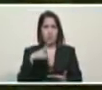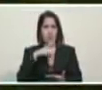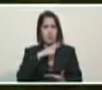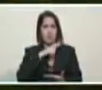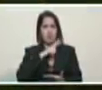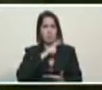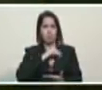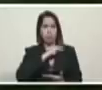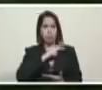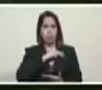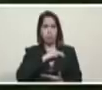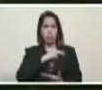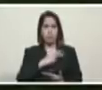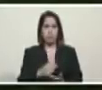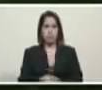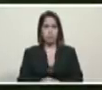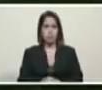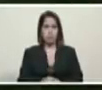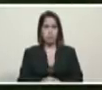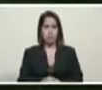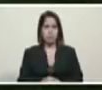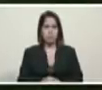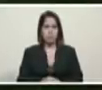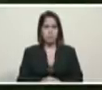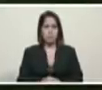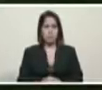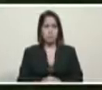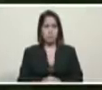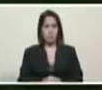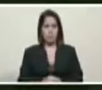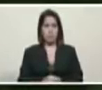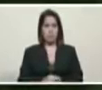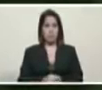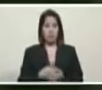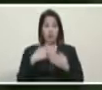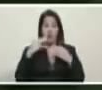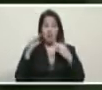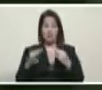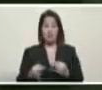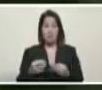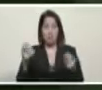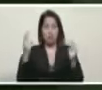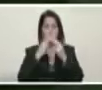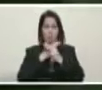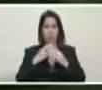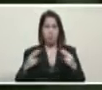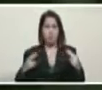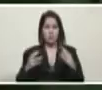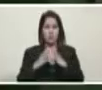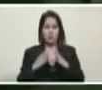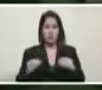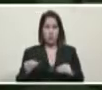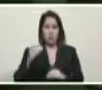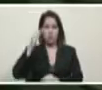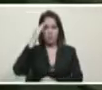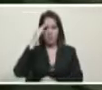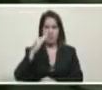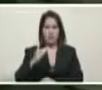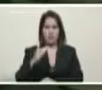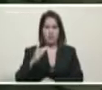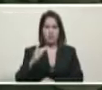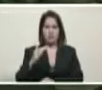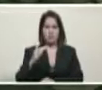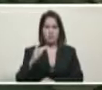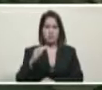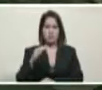reconocimiento y que además es una reafirmación del compromiso de estos militares, de